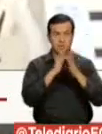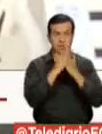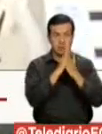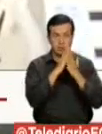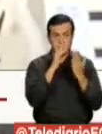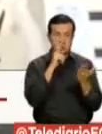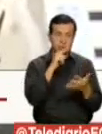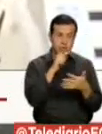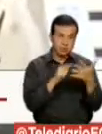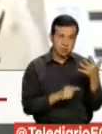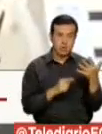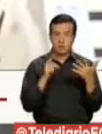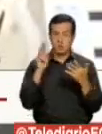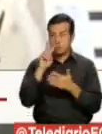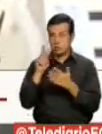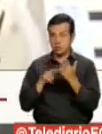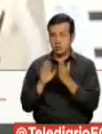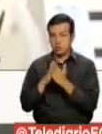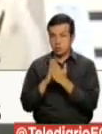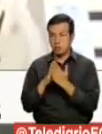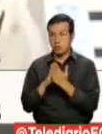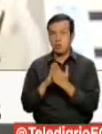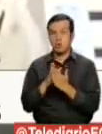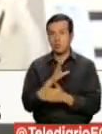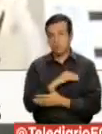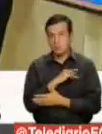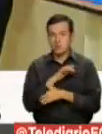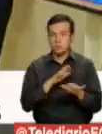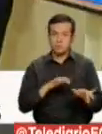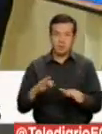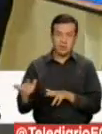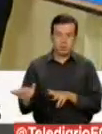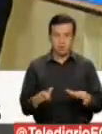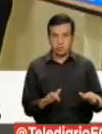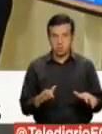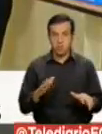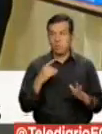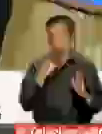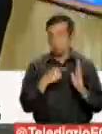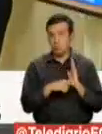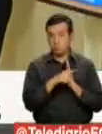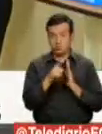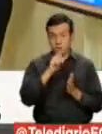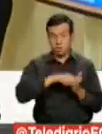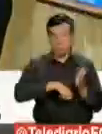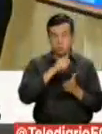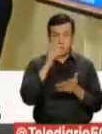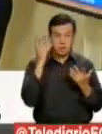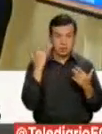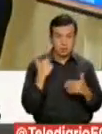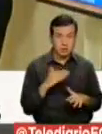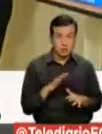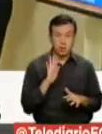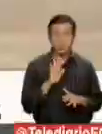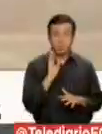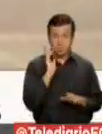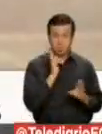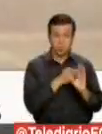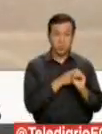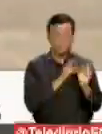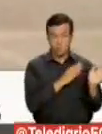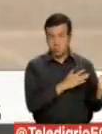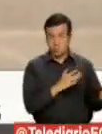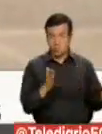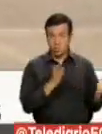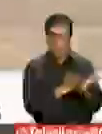de medicina, también leía novelas, tocaba piano. En el caso de que Maite apruebe el preuniversitario, sí puede empezar a cursar